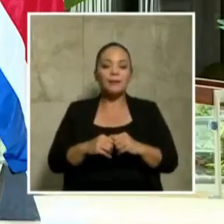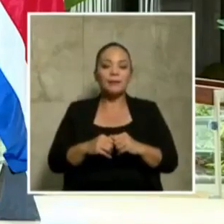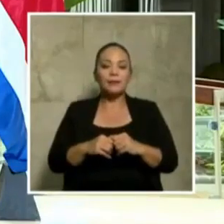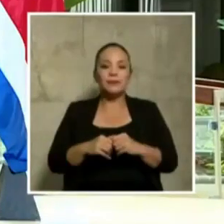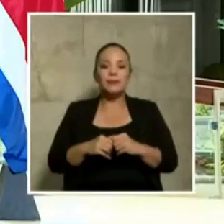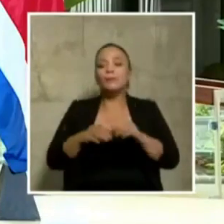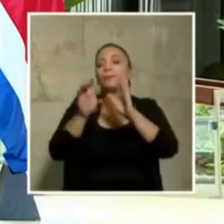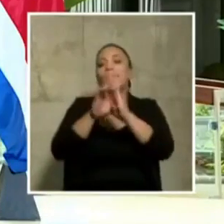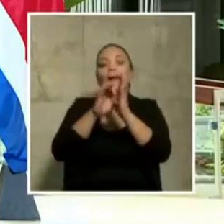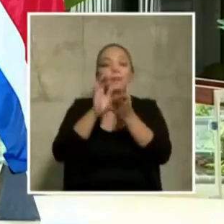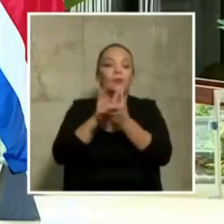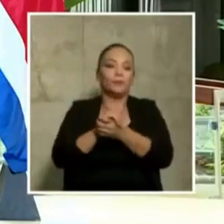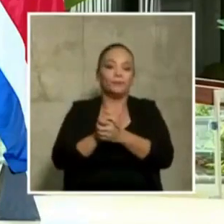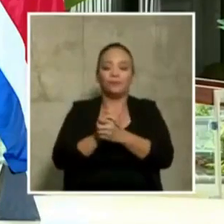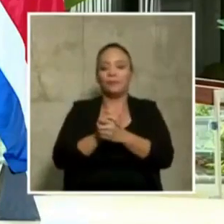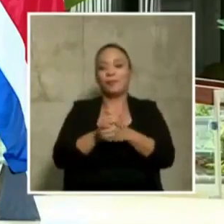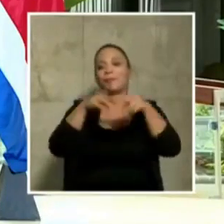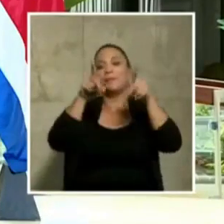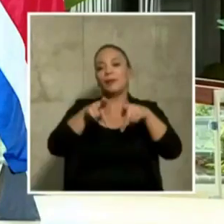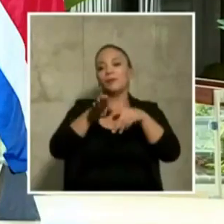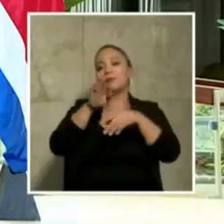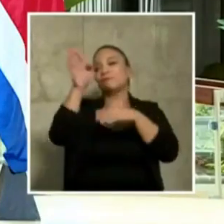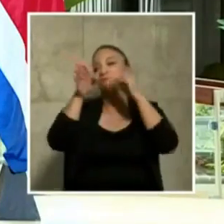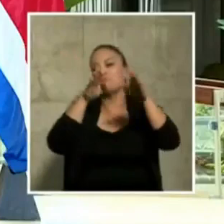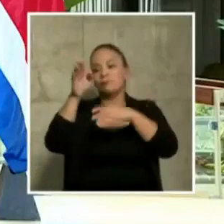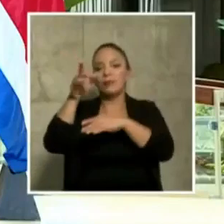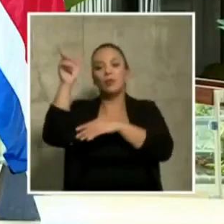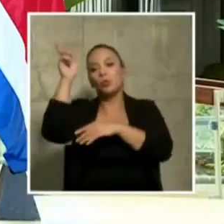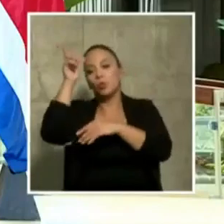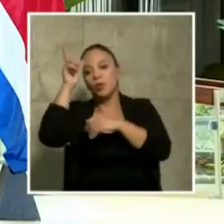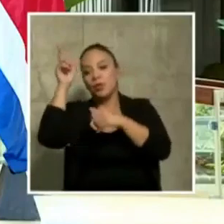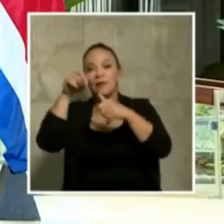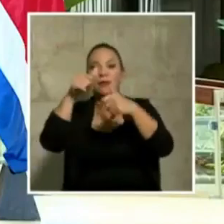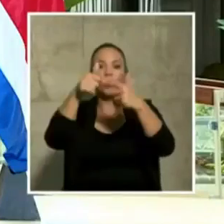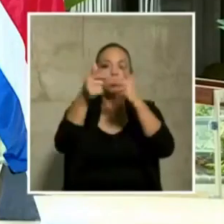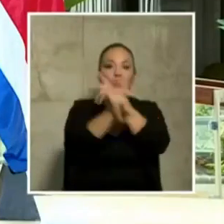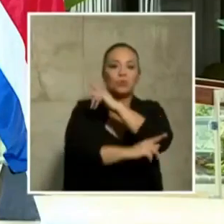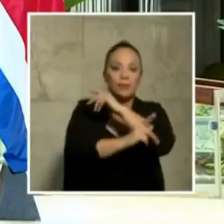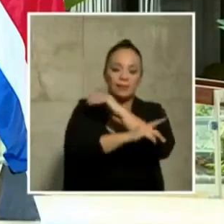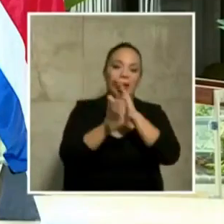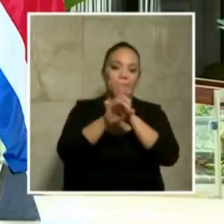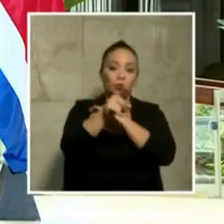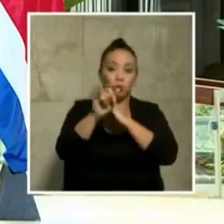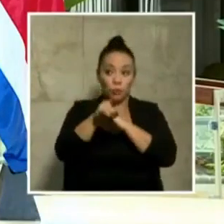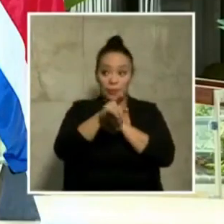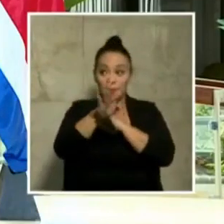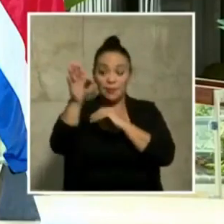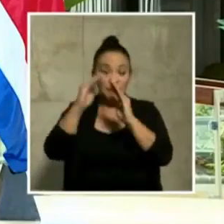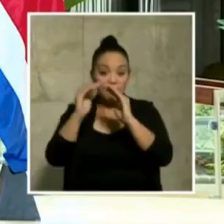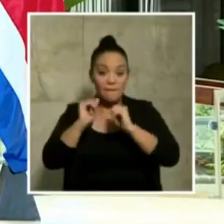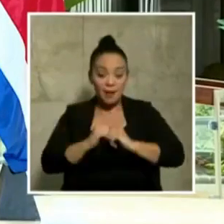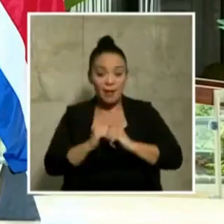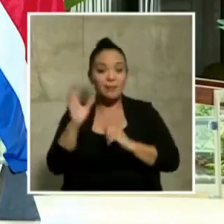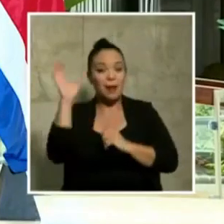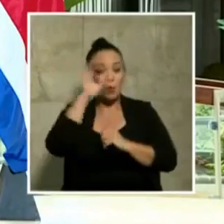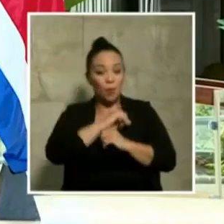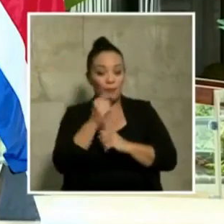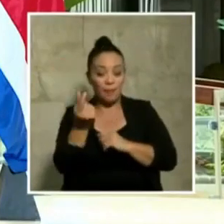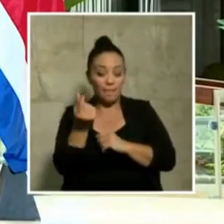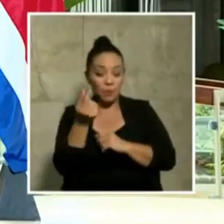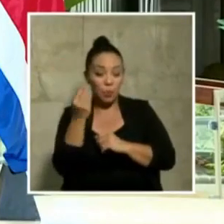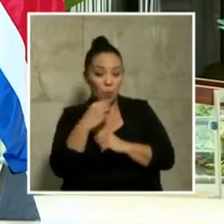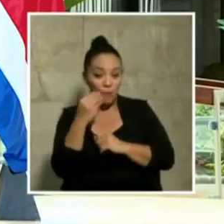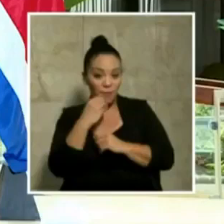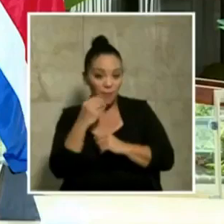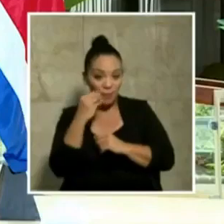en Turquía y en otros países de la OCDE, estaría viendo que los precios de la comida, en lugar de haber